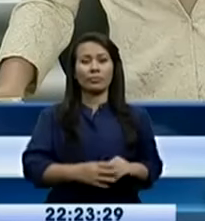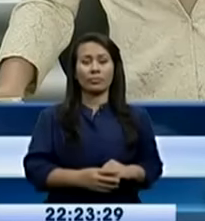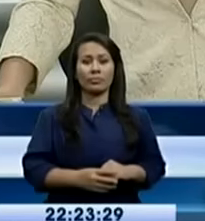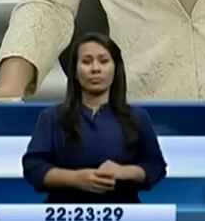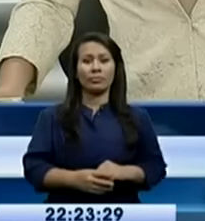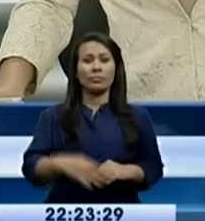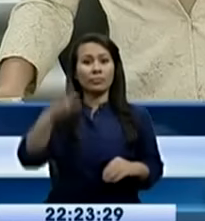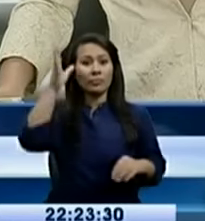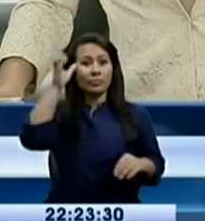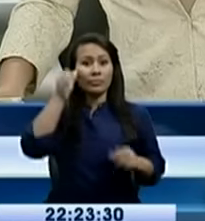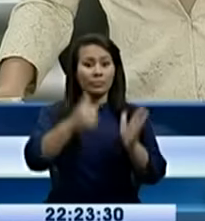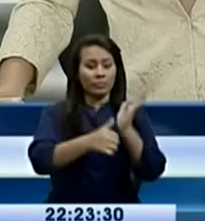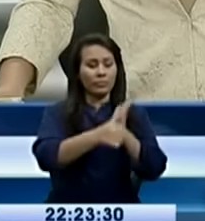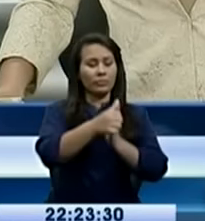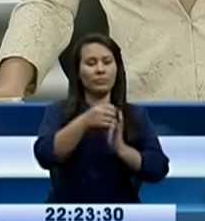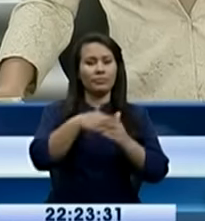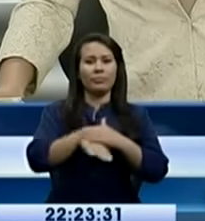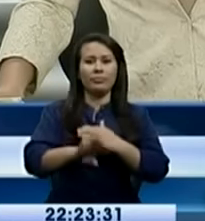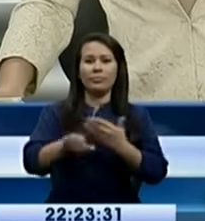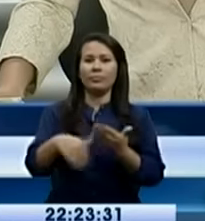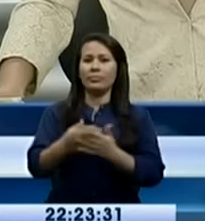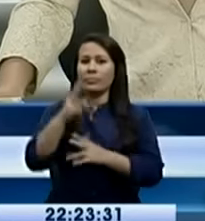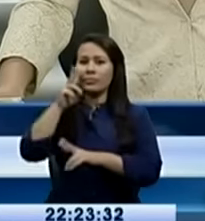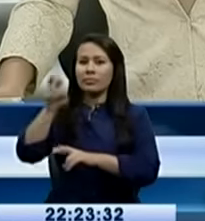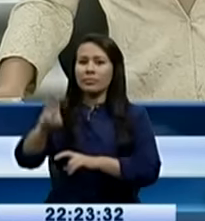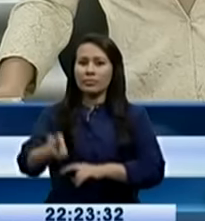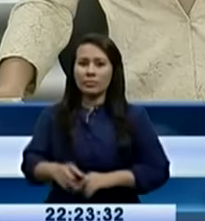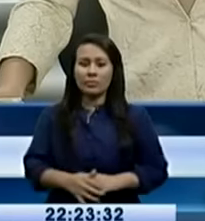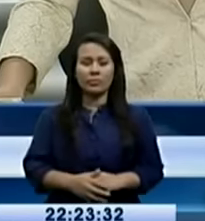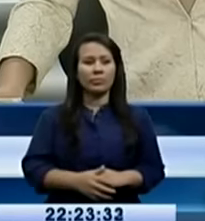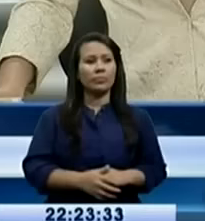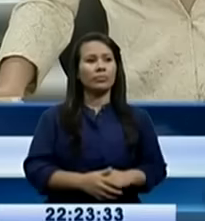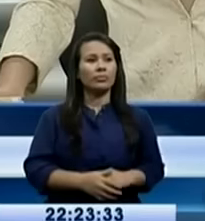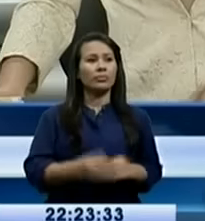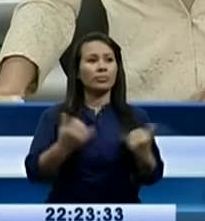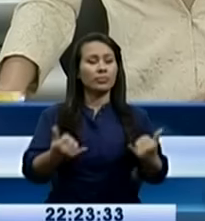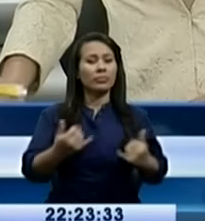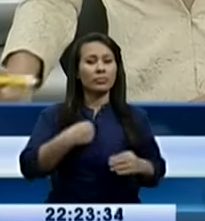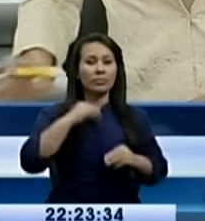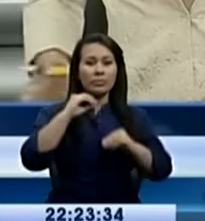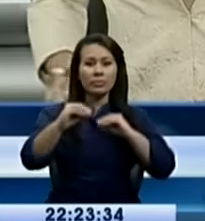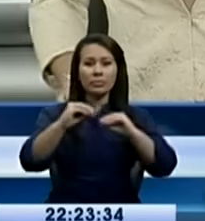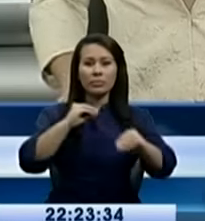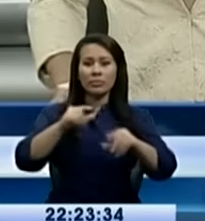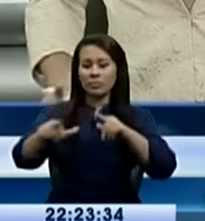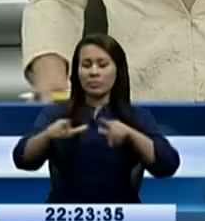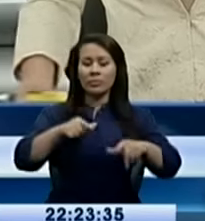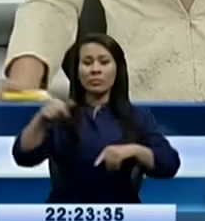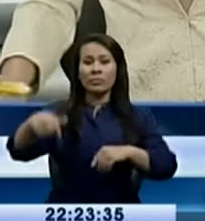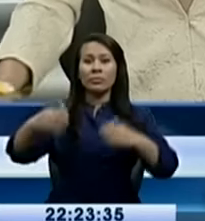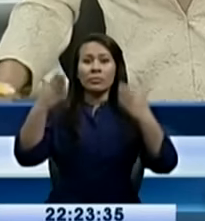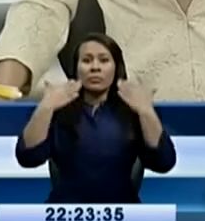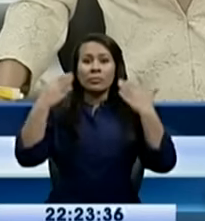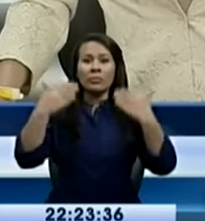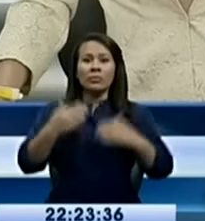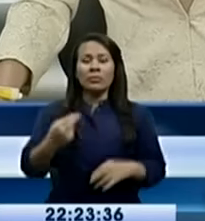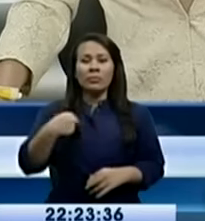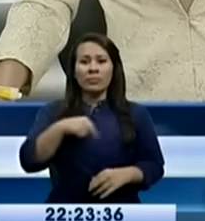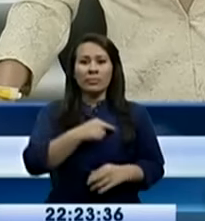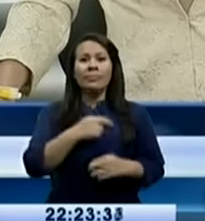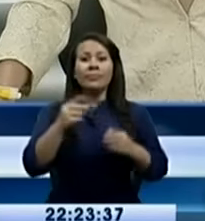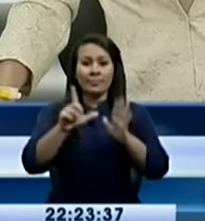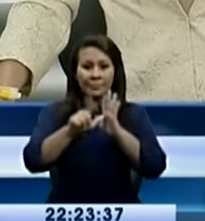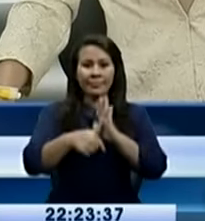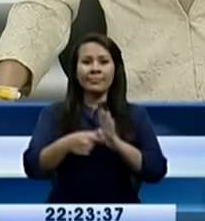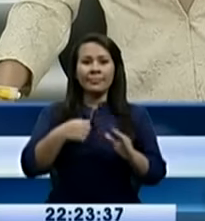por parte del Ministerio del Interior se está investigando. Entonces, es lo que podemos informar desde este punto de la ciudad de Guayaquil. Nosotros más